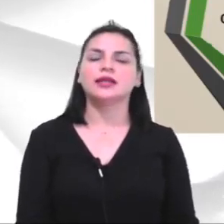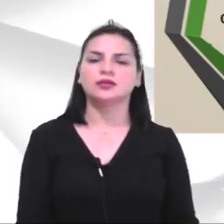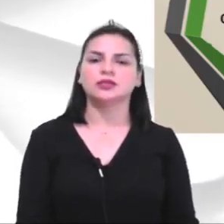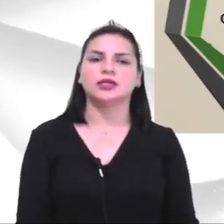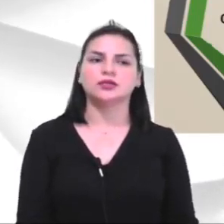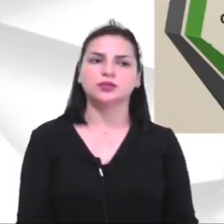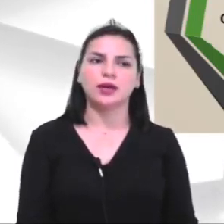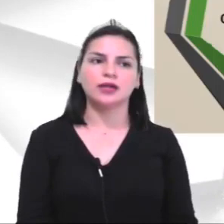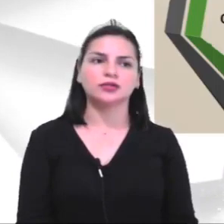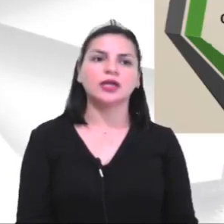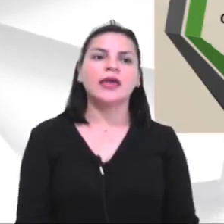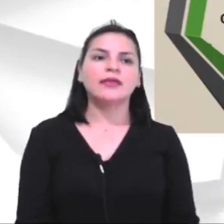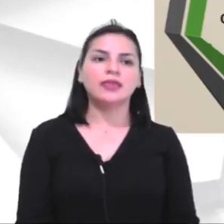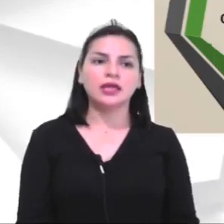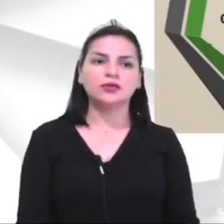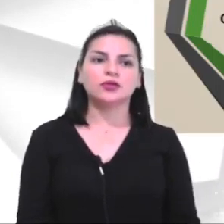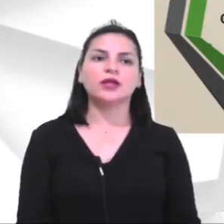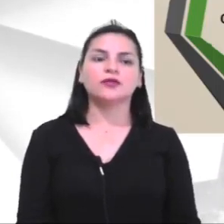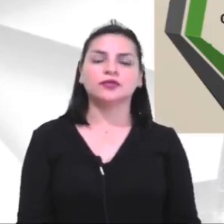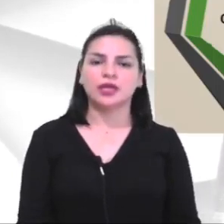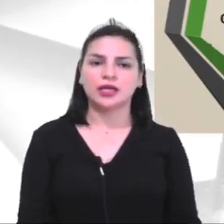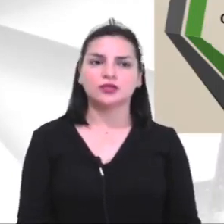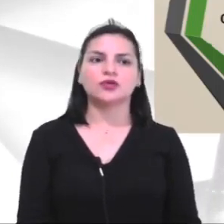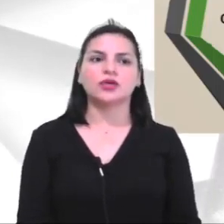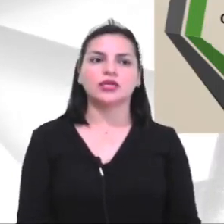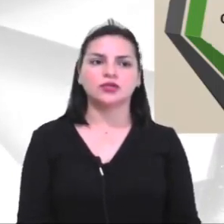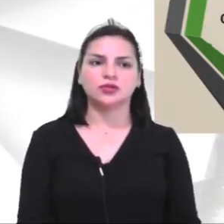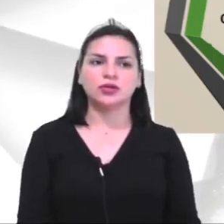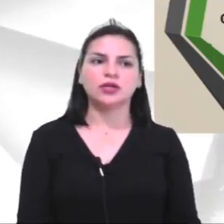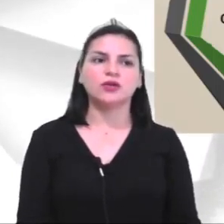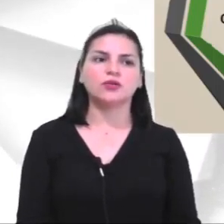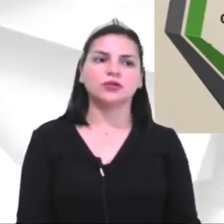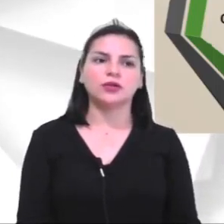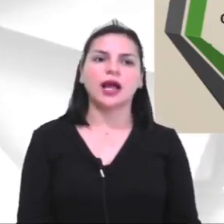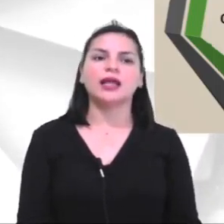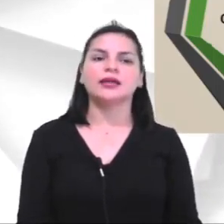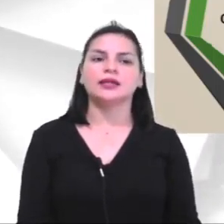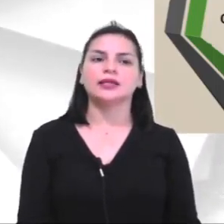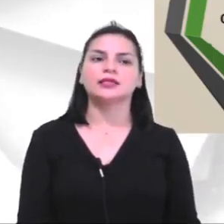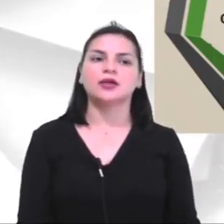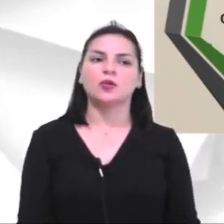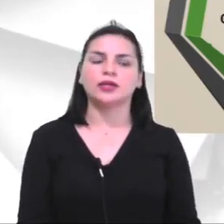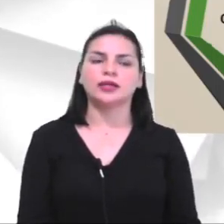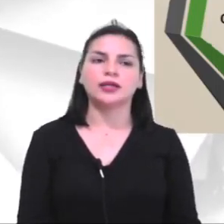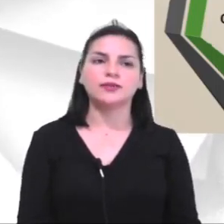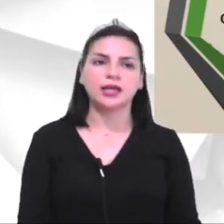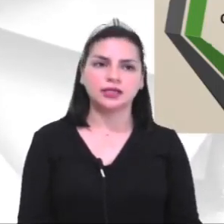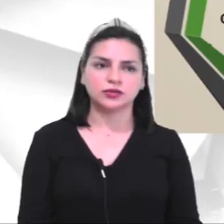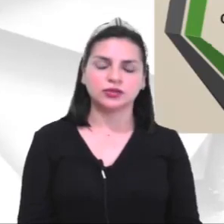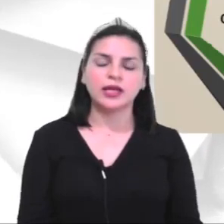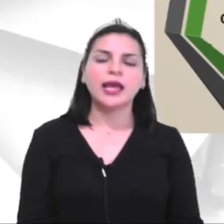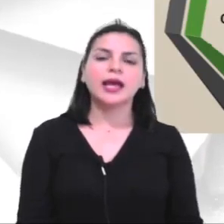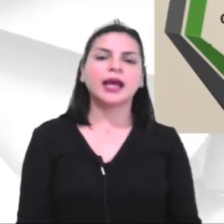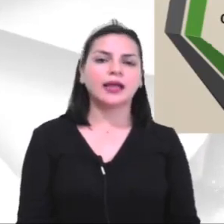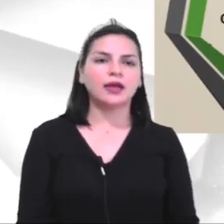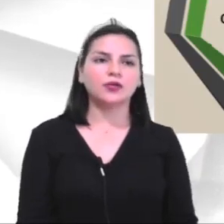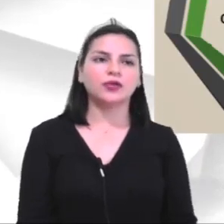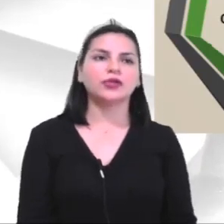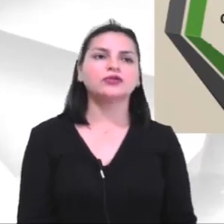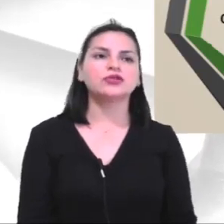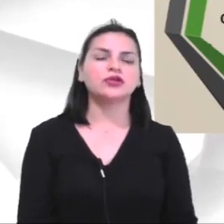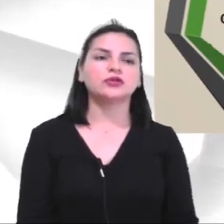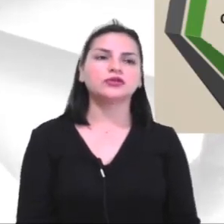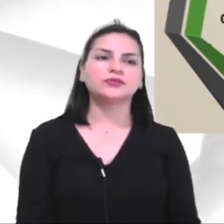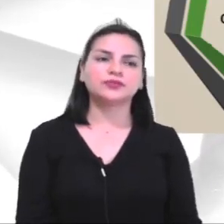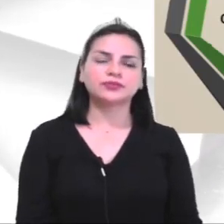social de los seres humanos dentro del contexto histórico-cultural en el que se encuentran inmersos. Cada uno